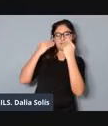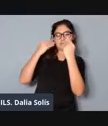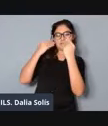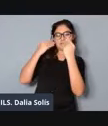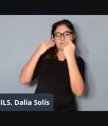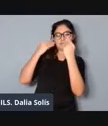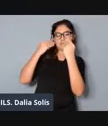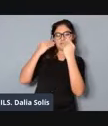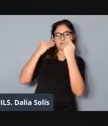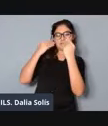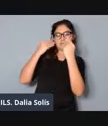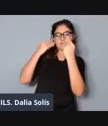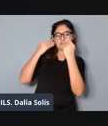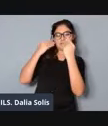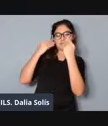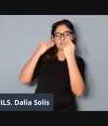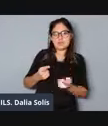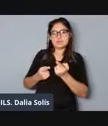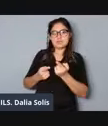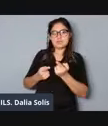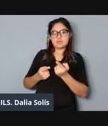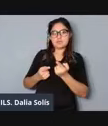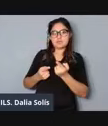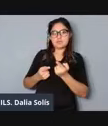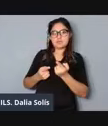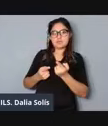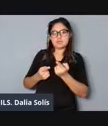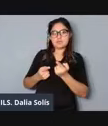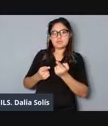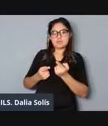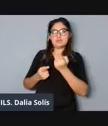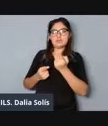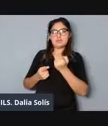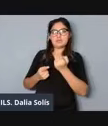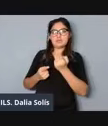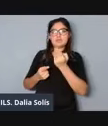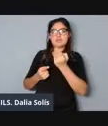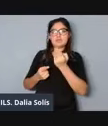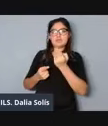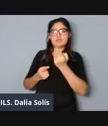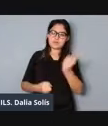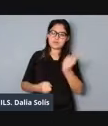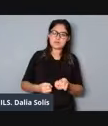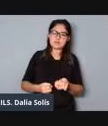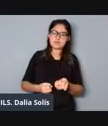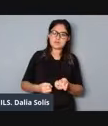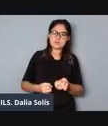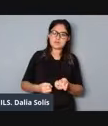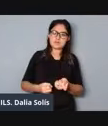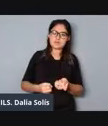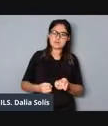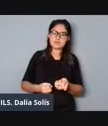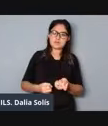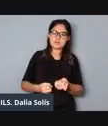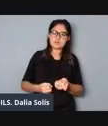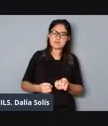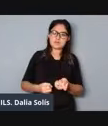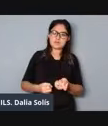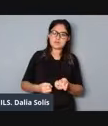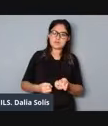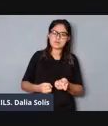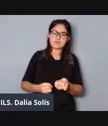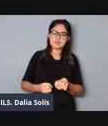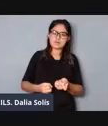quizás coercitiva, autoritaria, que es una forma de crianza, es muy probable que seamos del grado del perfeccionista,